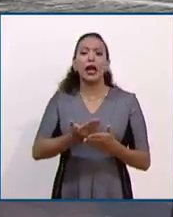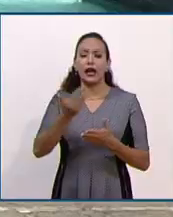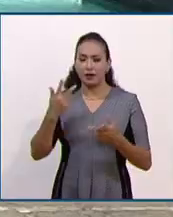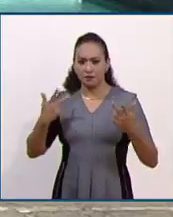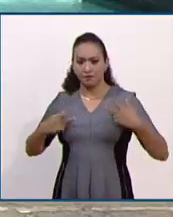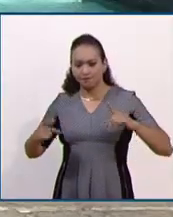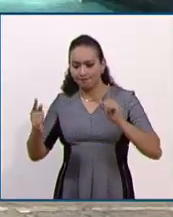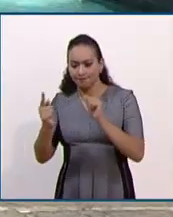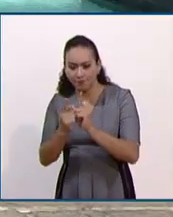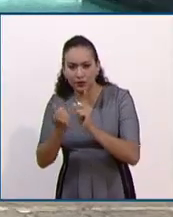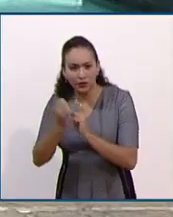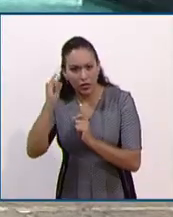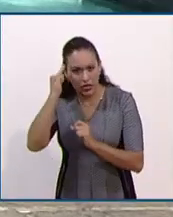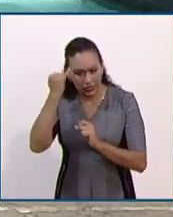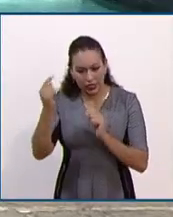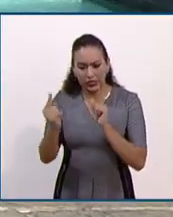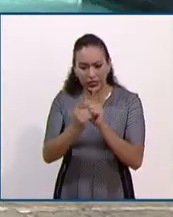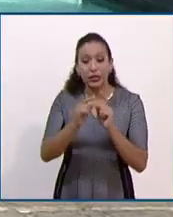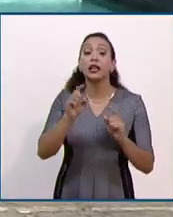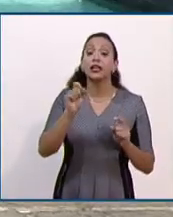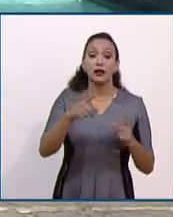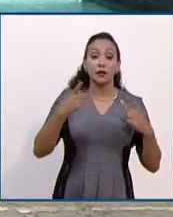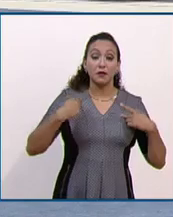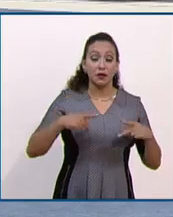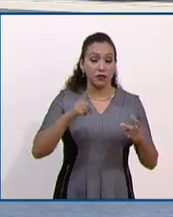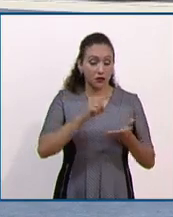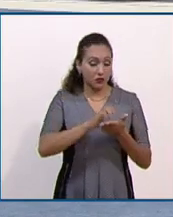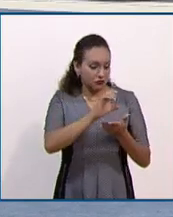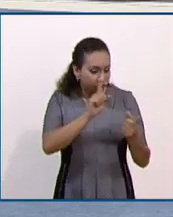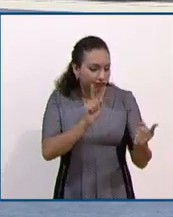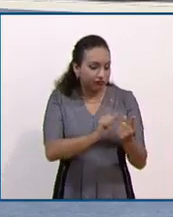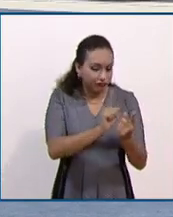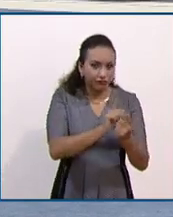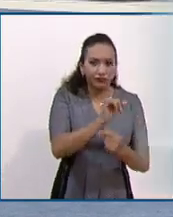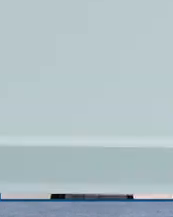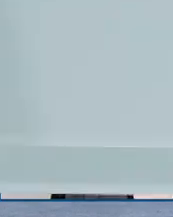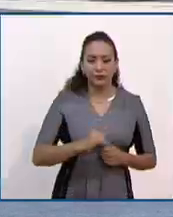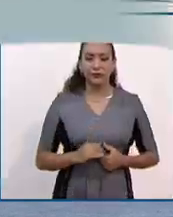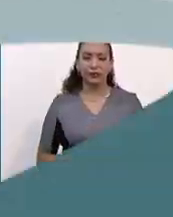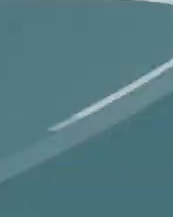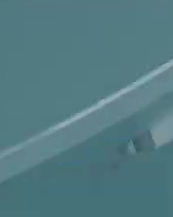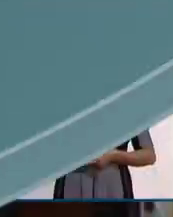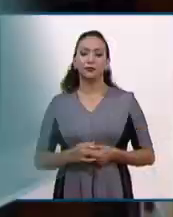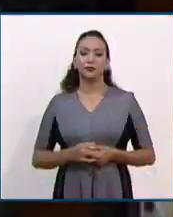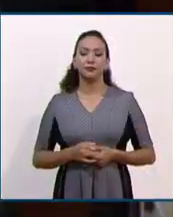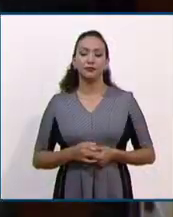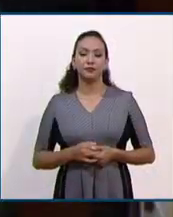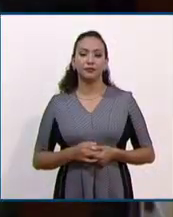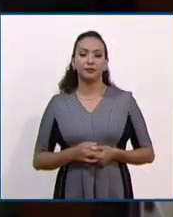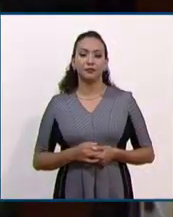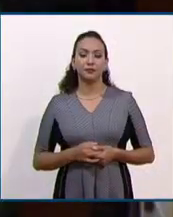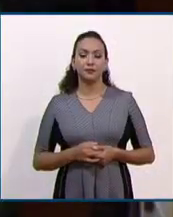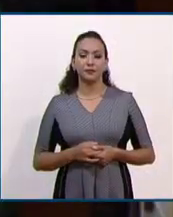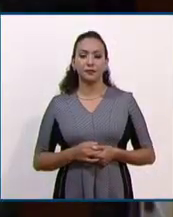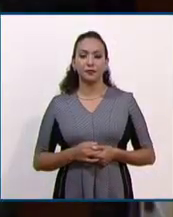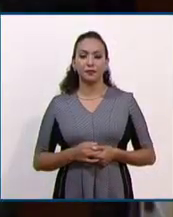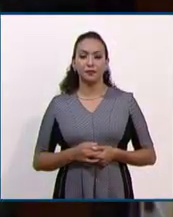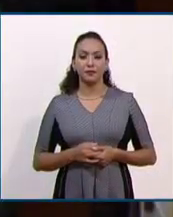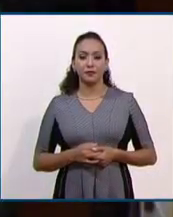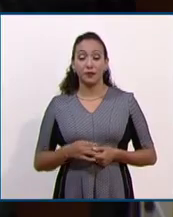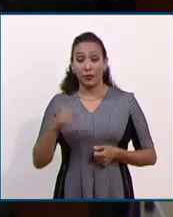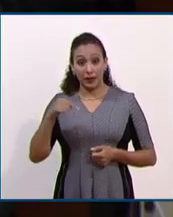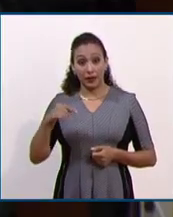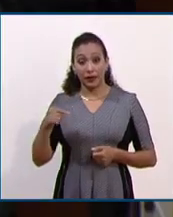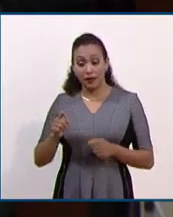previa a personas indígenas y con discapacidad. Las